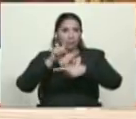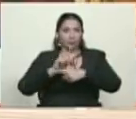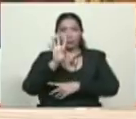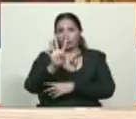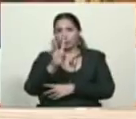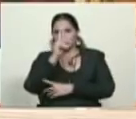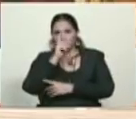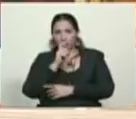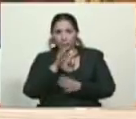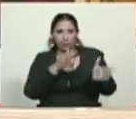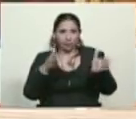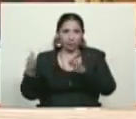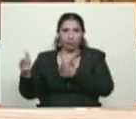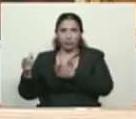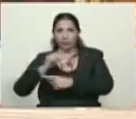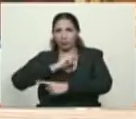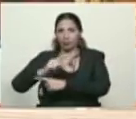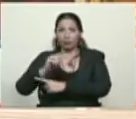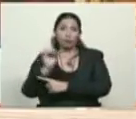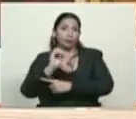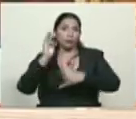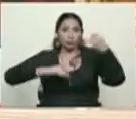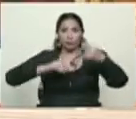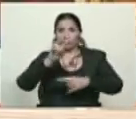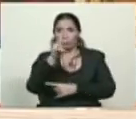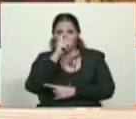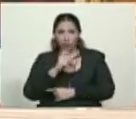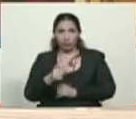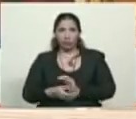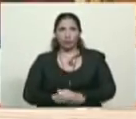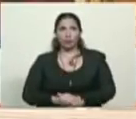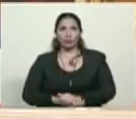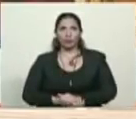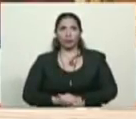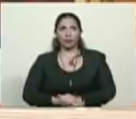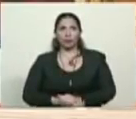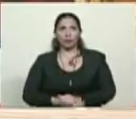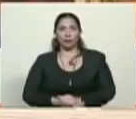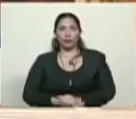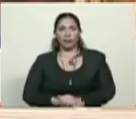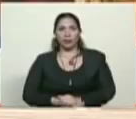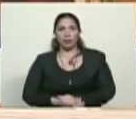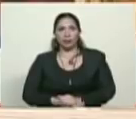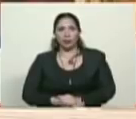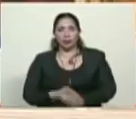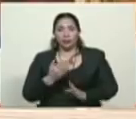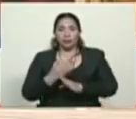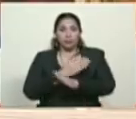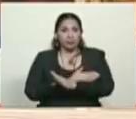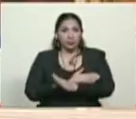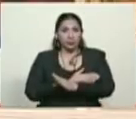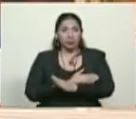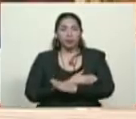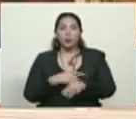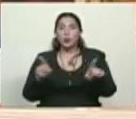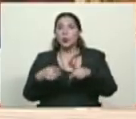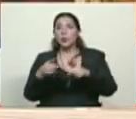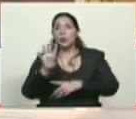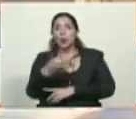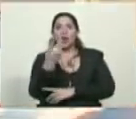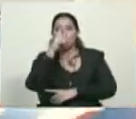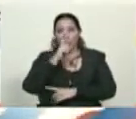ya de su mandato o en los últimos 2 años. Si se da antes de cumplir el cuarto año de su